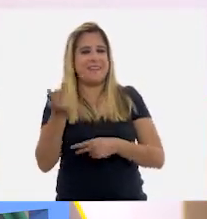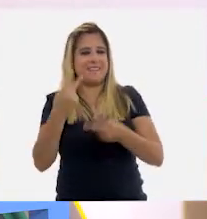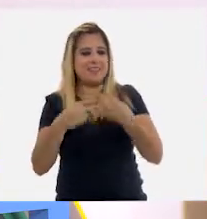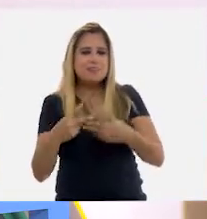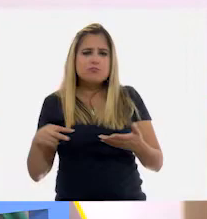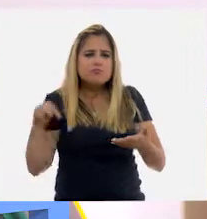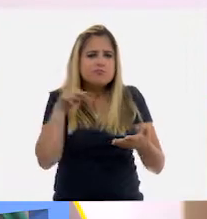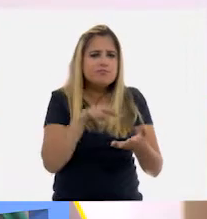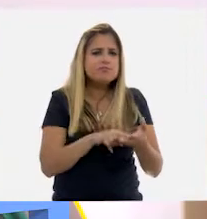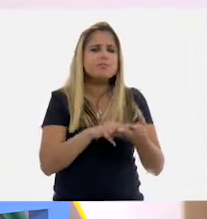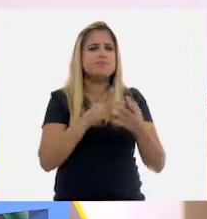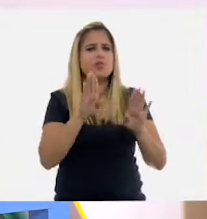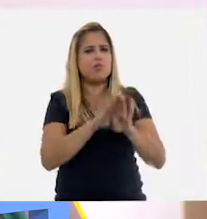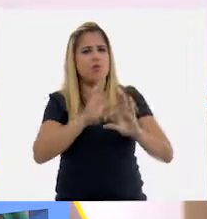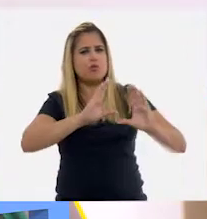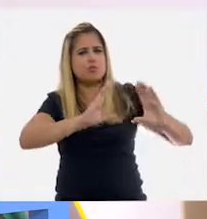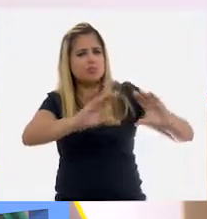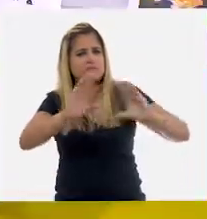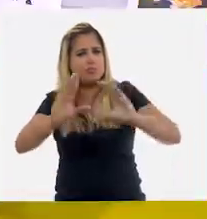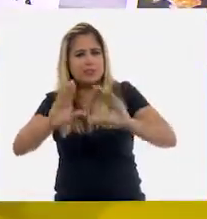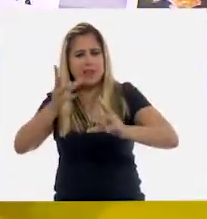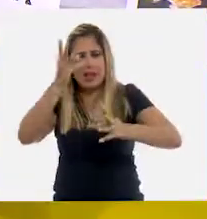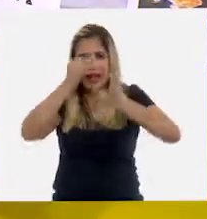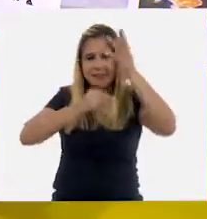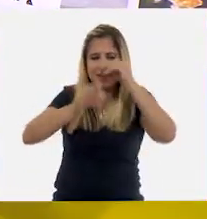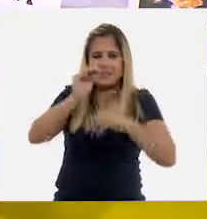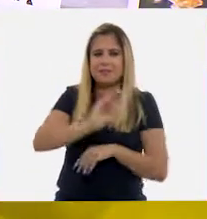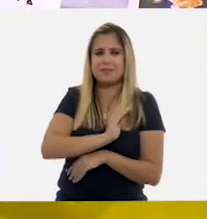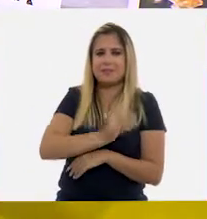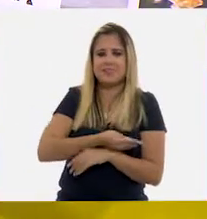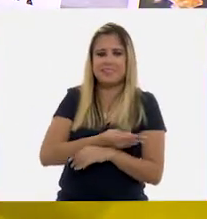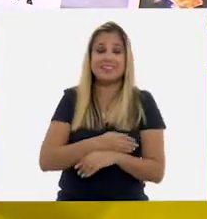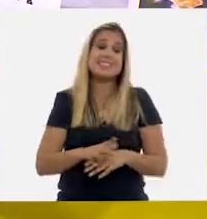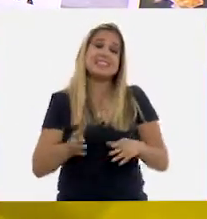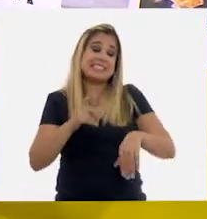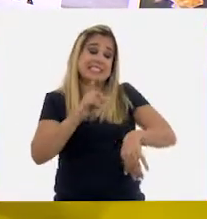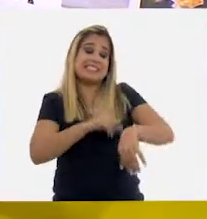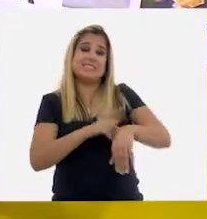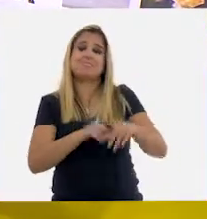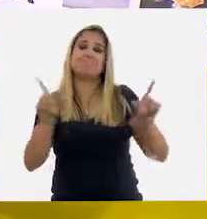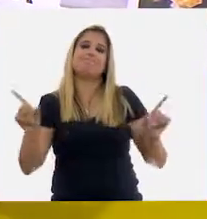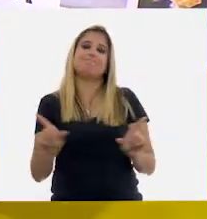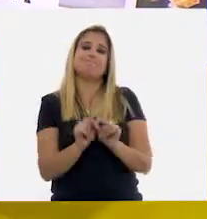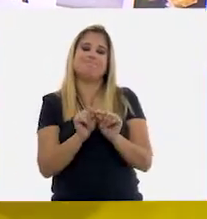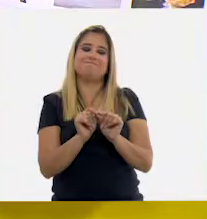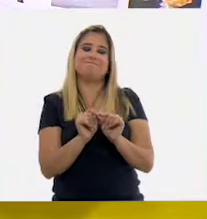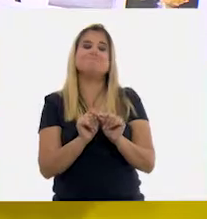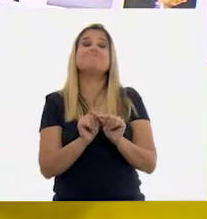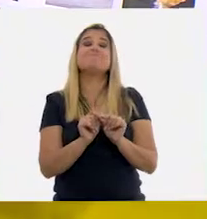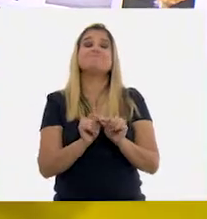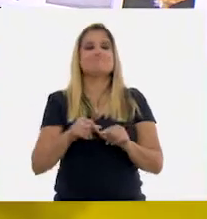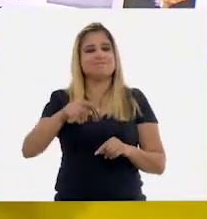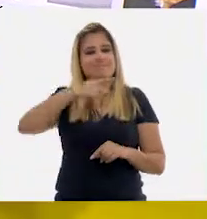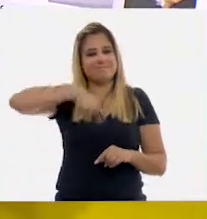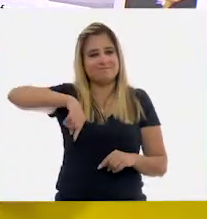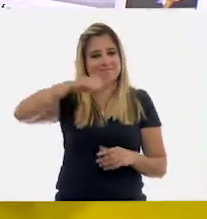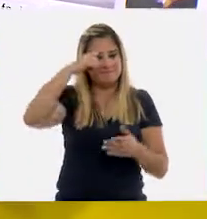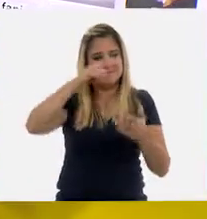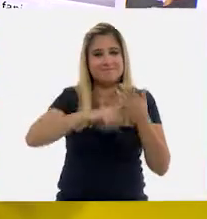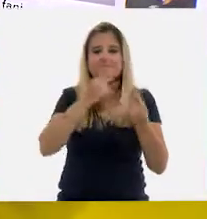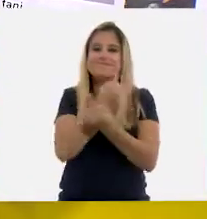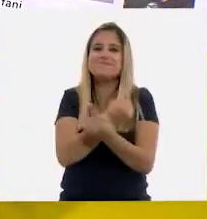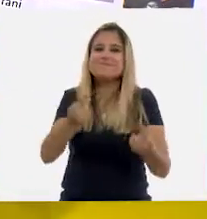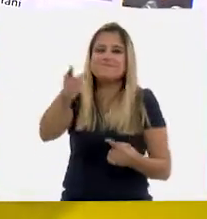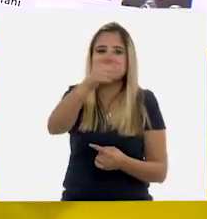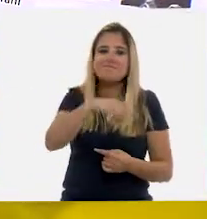compartir estos conocimientos contigo. Pues el tiempo se nos ha acabado, pero nosotros, yo creo que todas las niñas